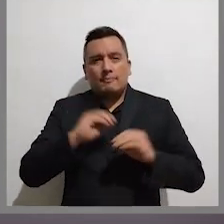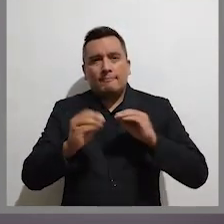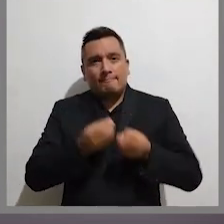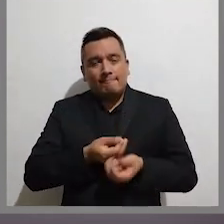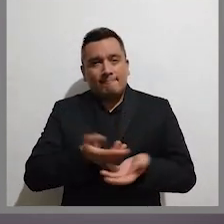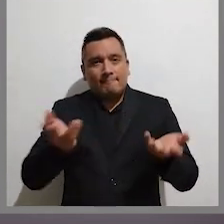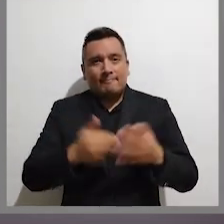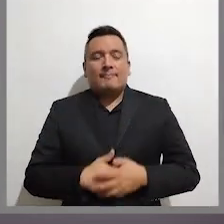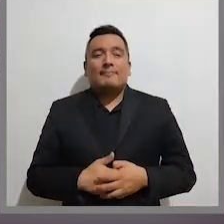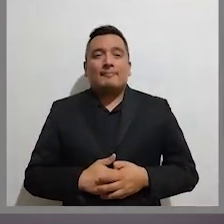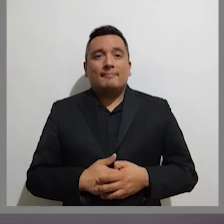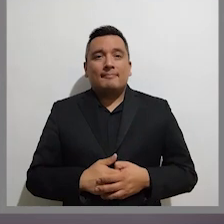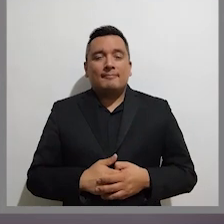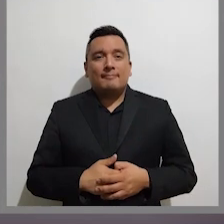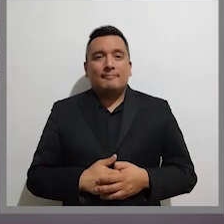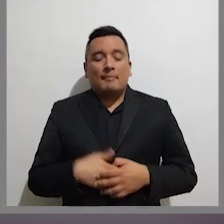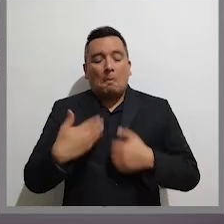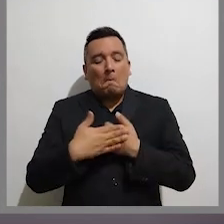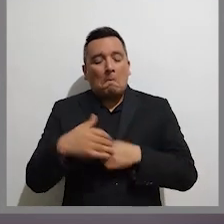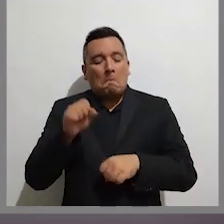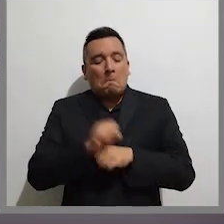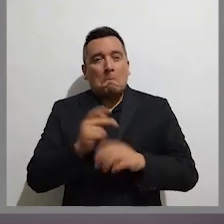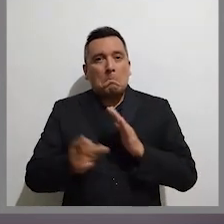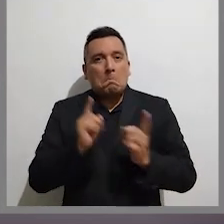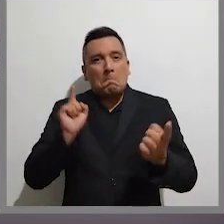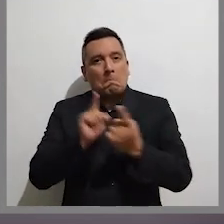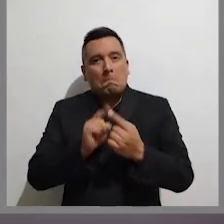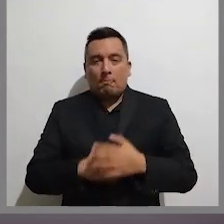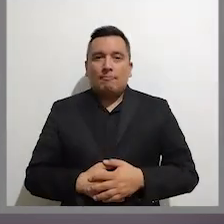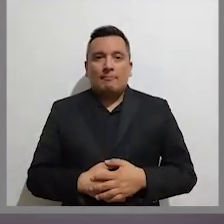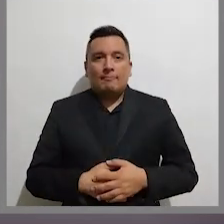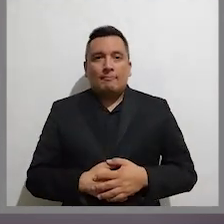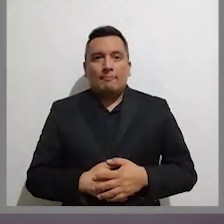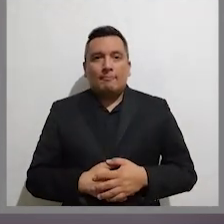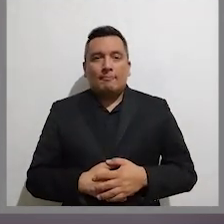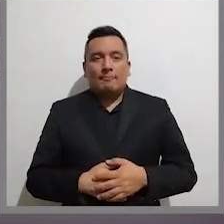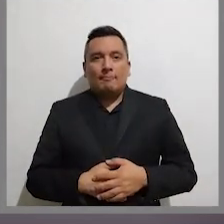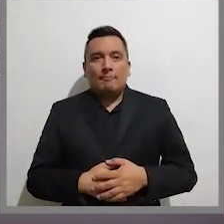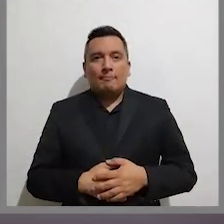por el Instituto Electoral de Coahuila. Nos escuchamos en nuestra próxima emisión.